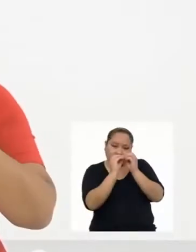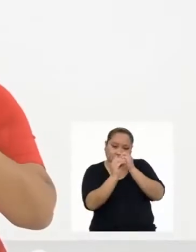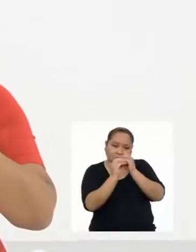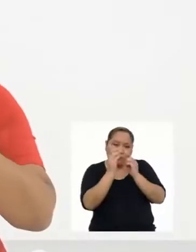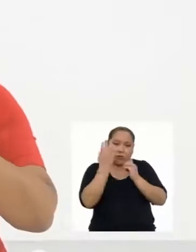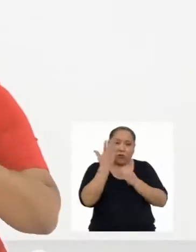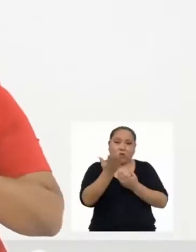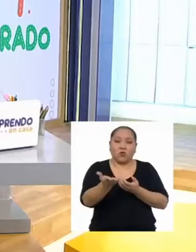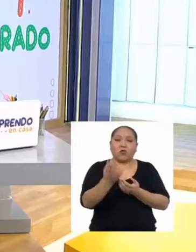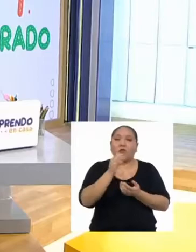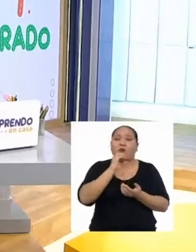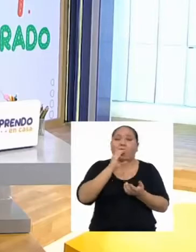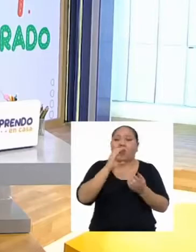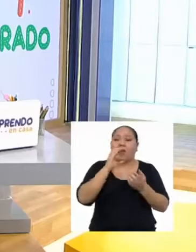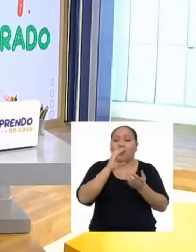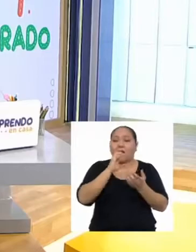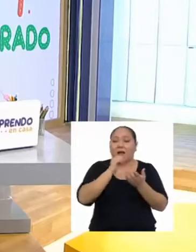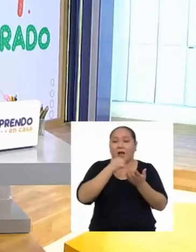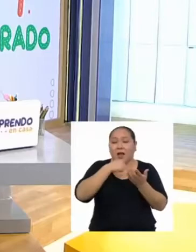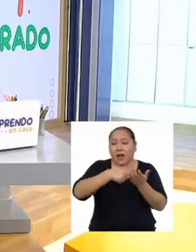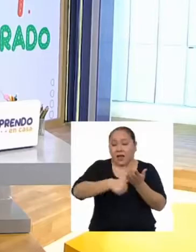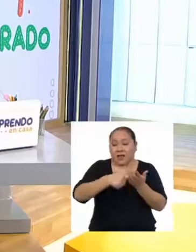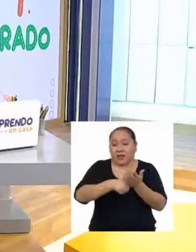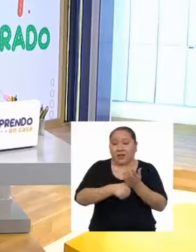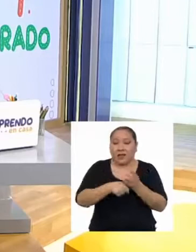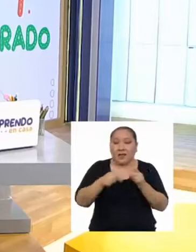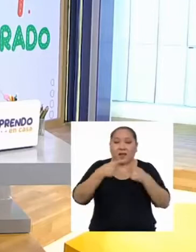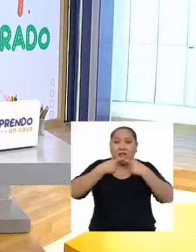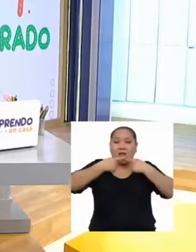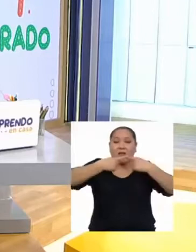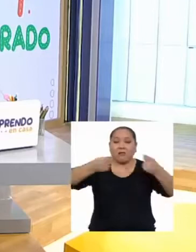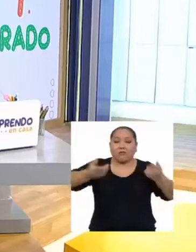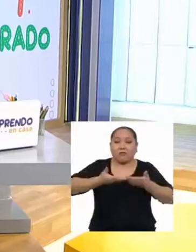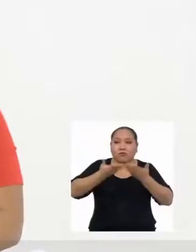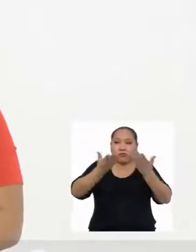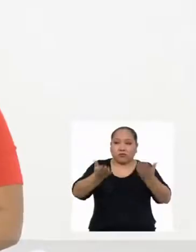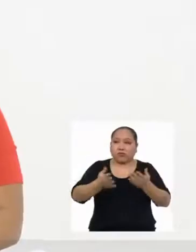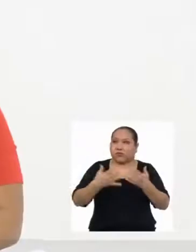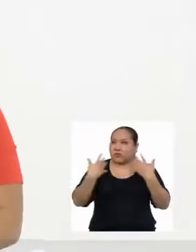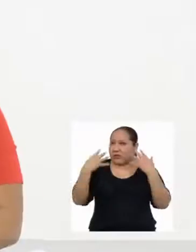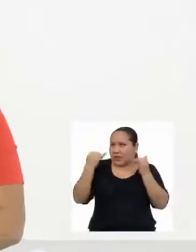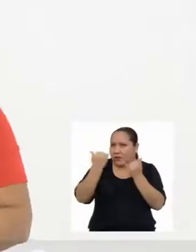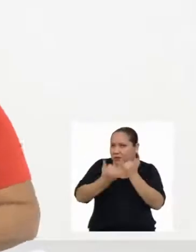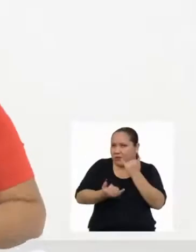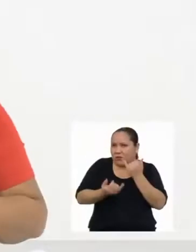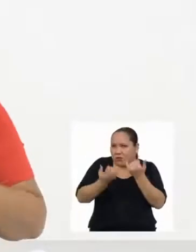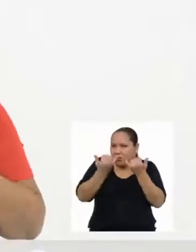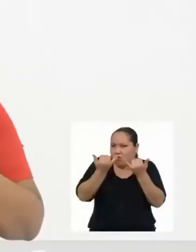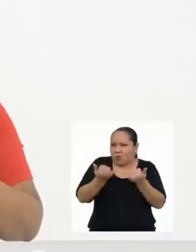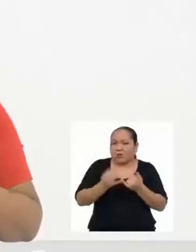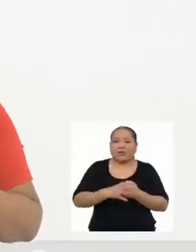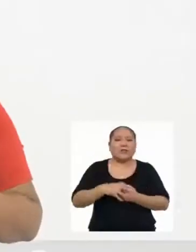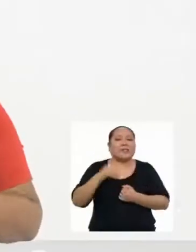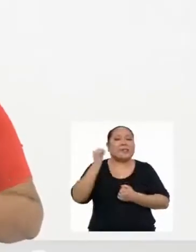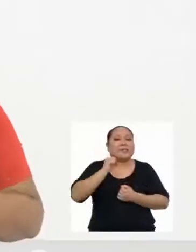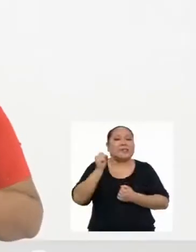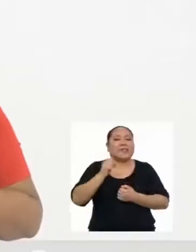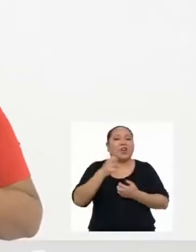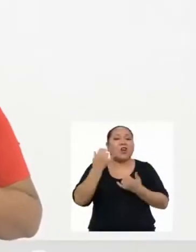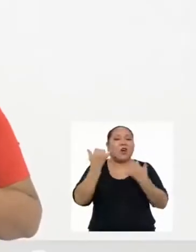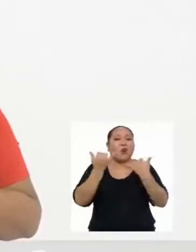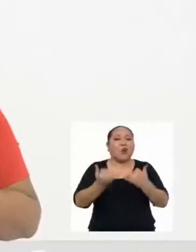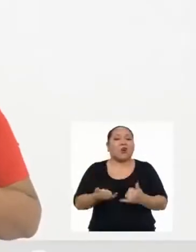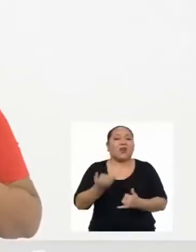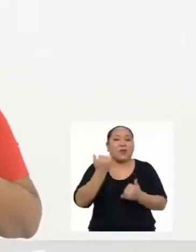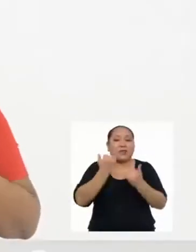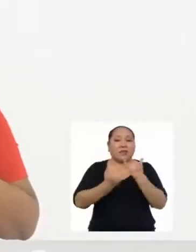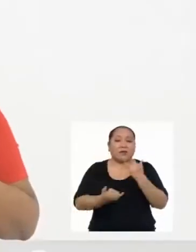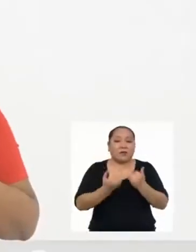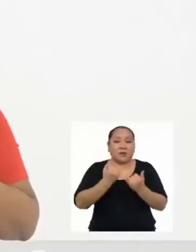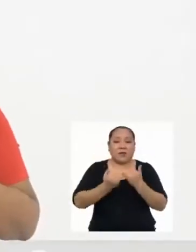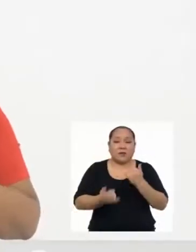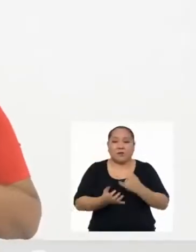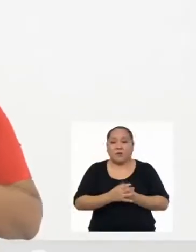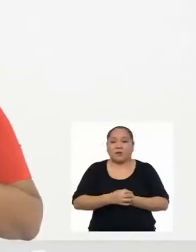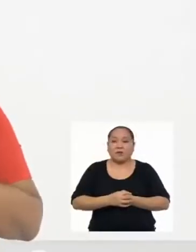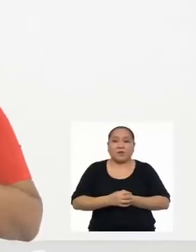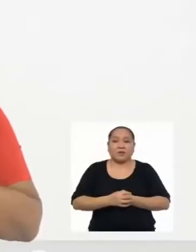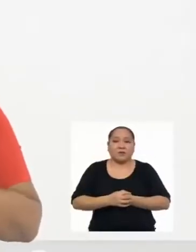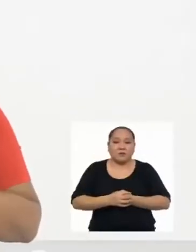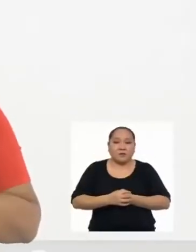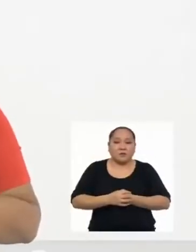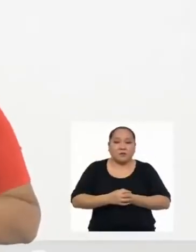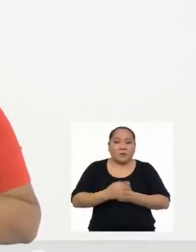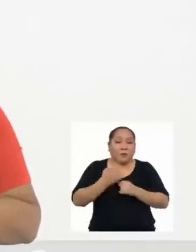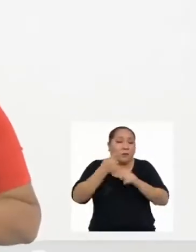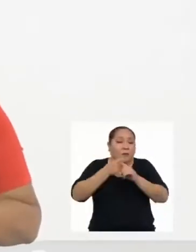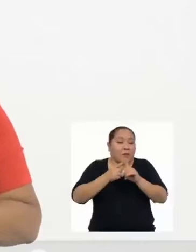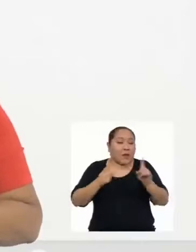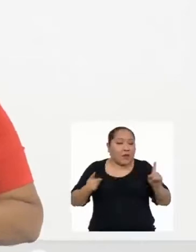la difundiremos. Entonces, ¿hemos terminado por hoy? Sí, hemos culminado con nuestro reto del día,